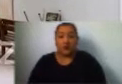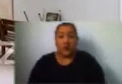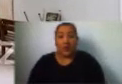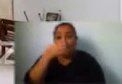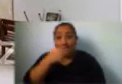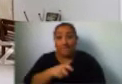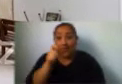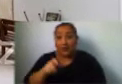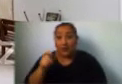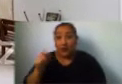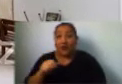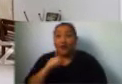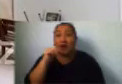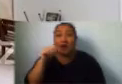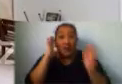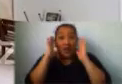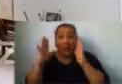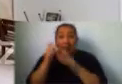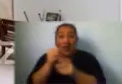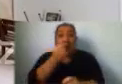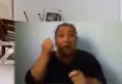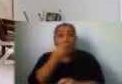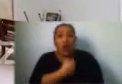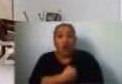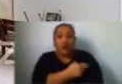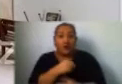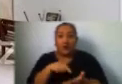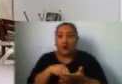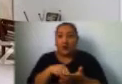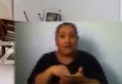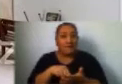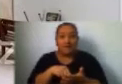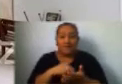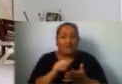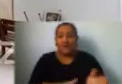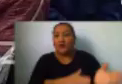que no han podido ser atendidas en las puertas de los hospitales, y